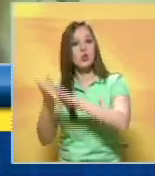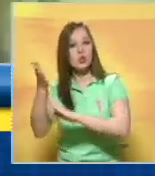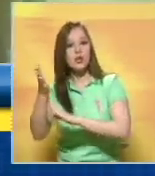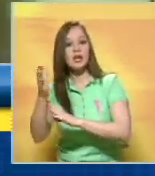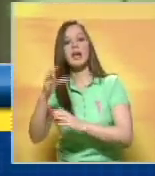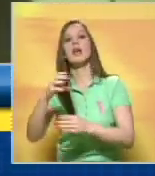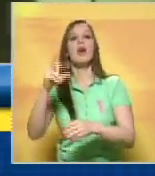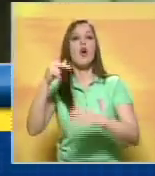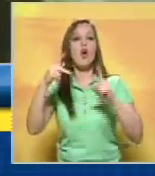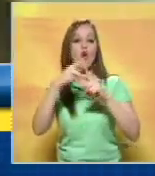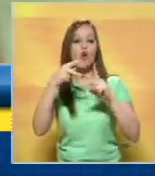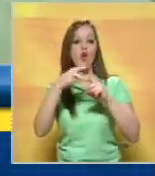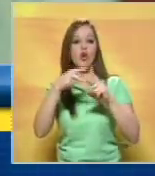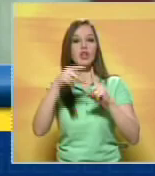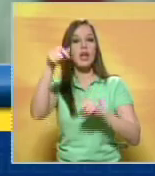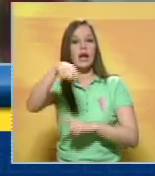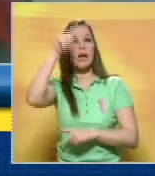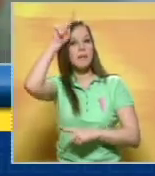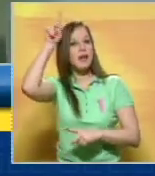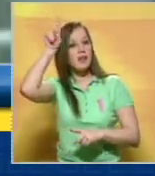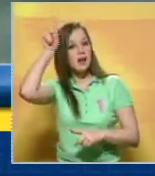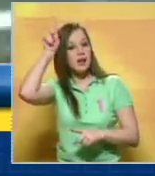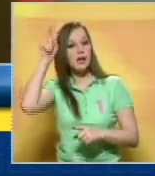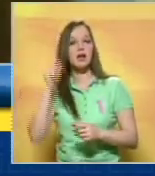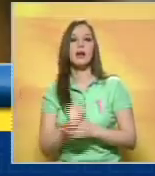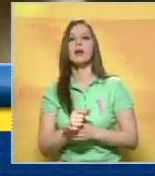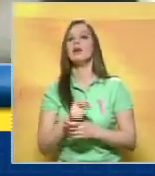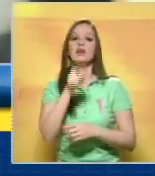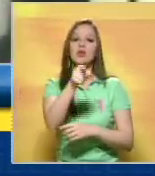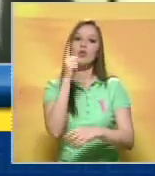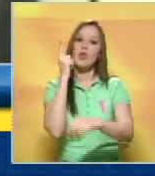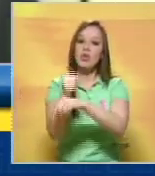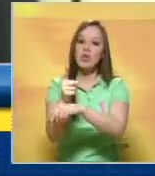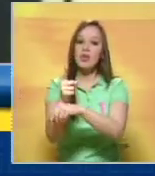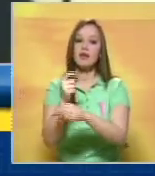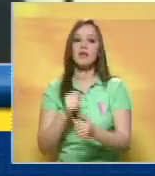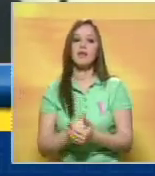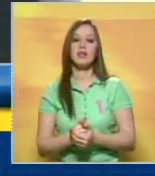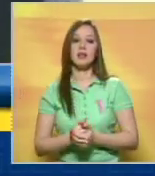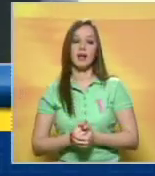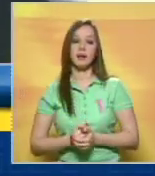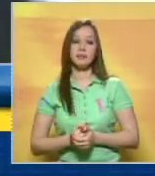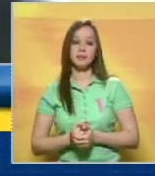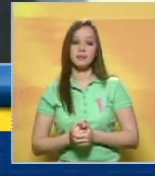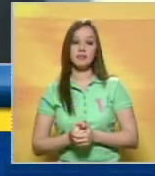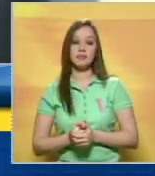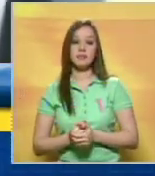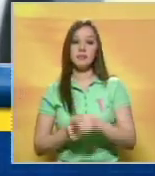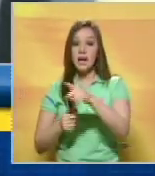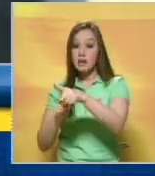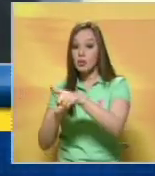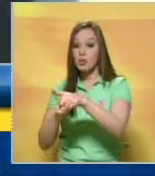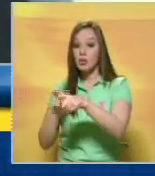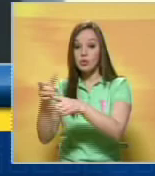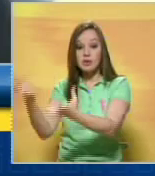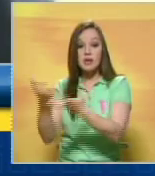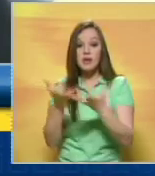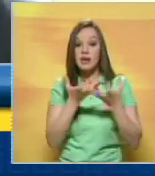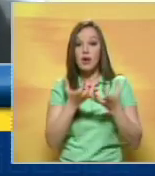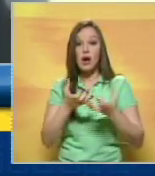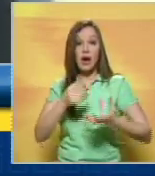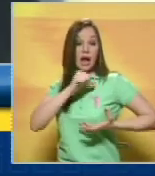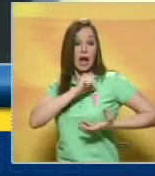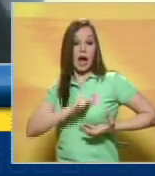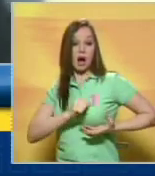Sí. Vale, tenías que ir a... Ahí me iban a recoger. Ahí te iban a recoger y te iban a operar